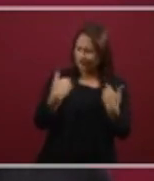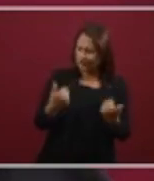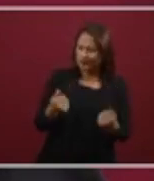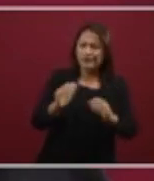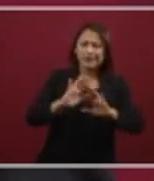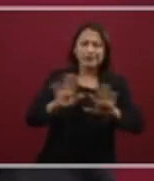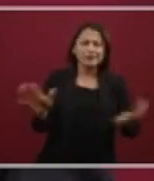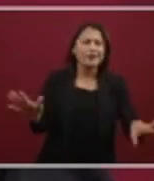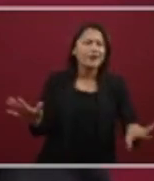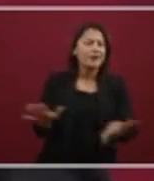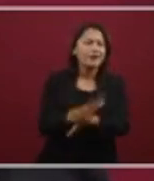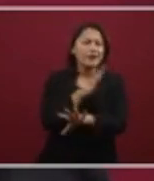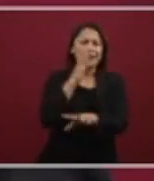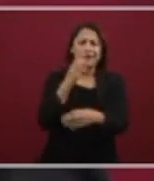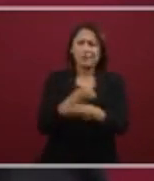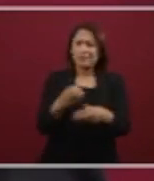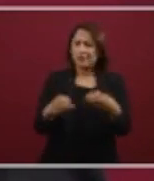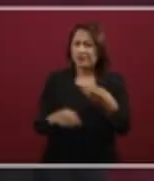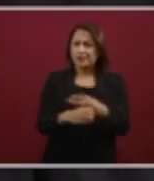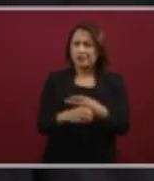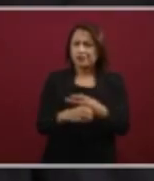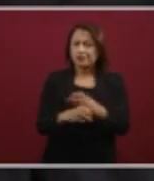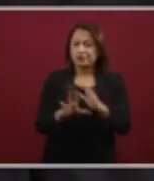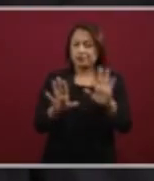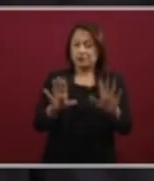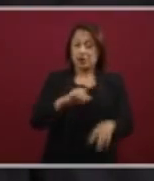porque nosotros no nos vamos a quedar